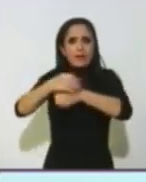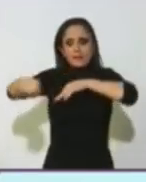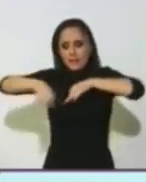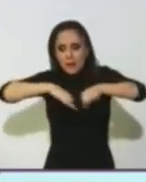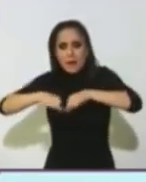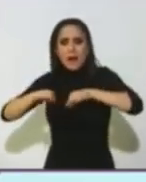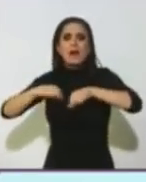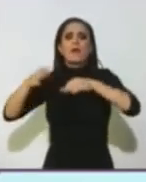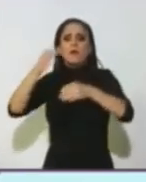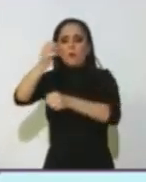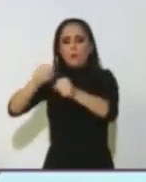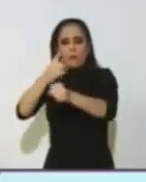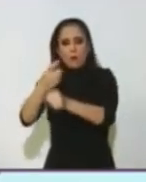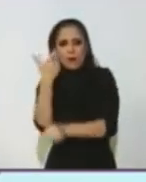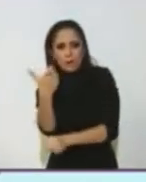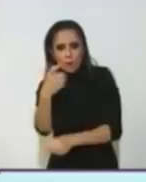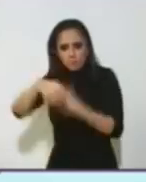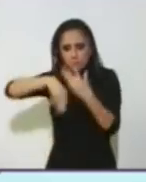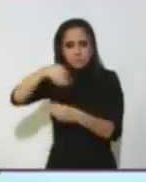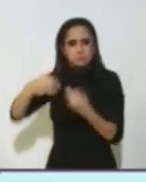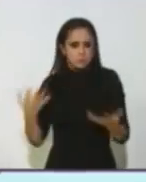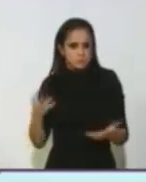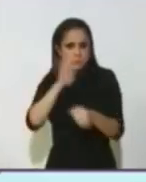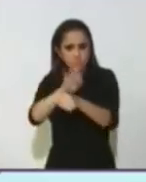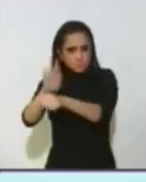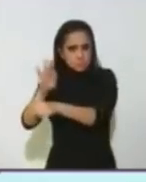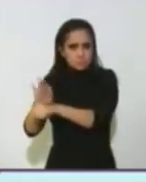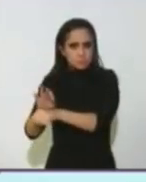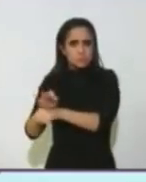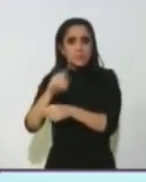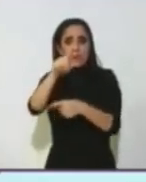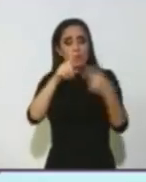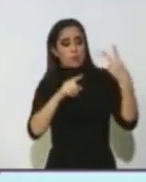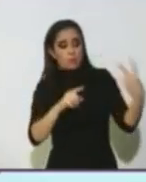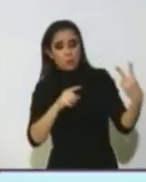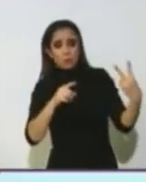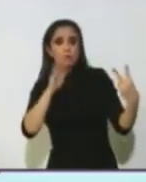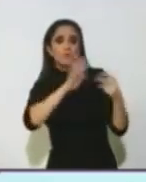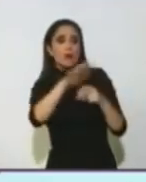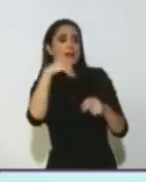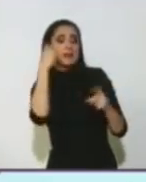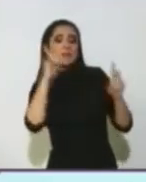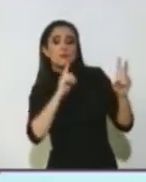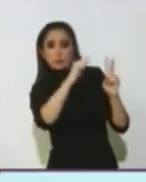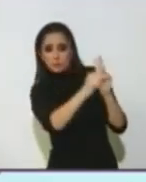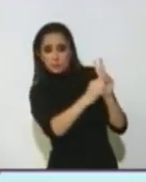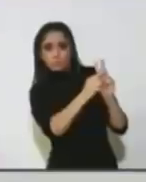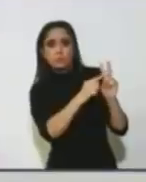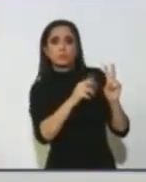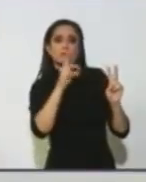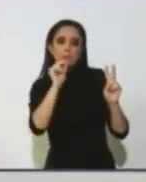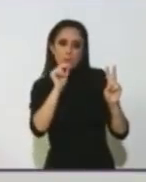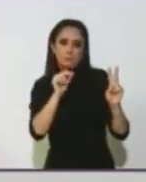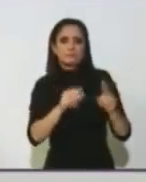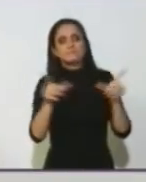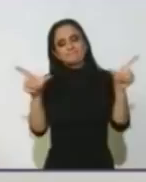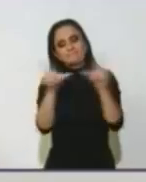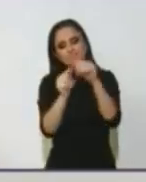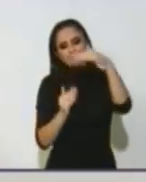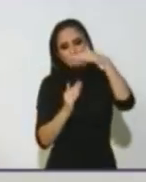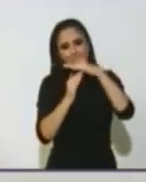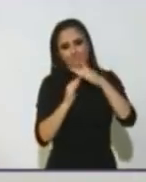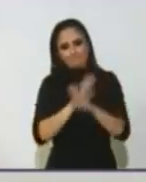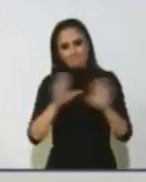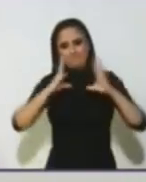oportunidades económicas tú no tienes dos opciones nada más en esta elección tienes dos mujeres muchas gracias candidata